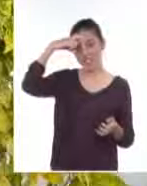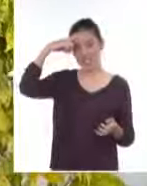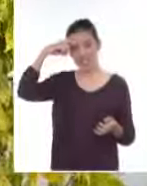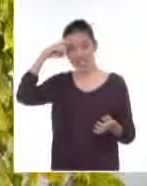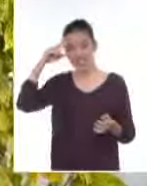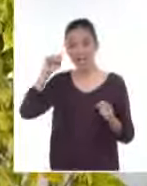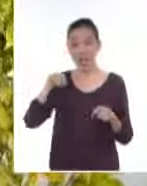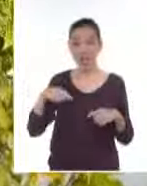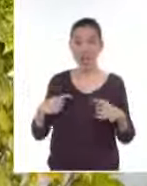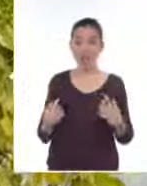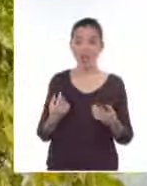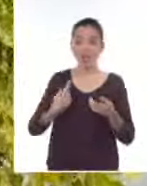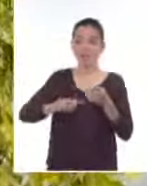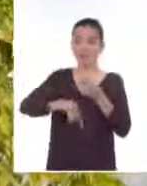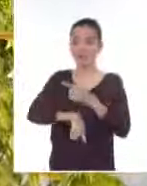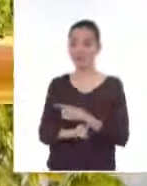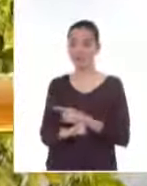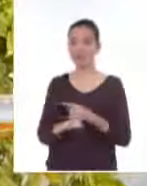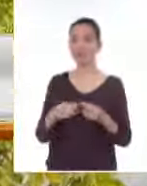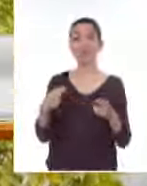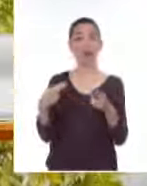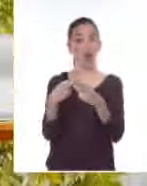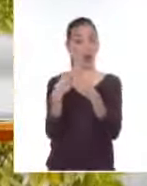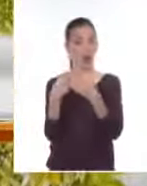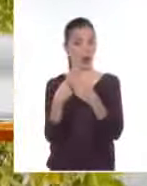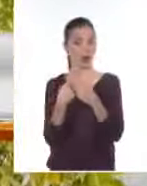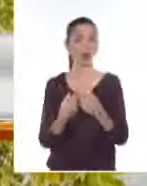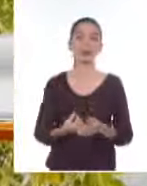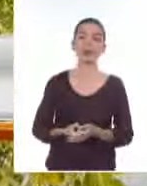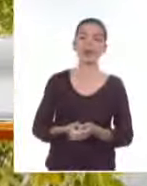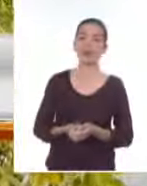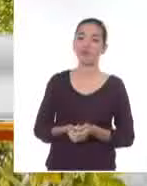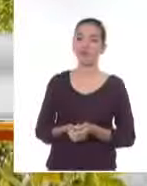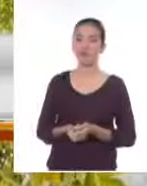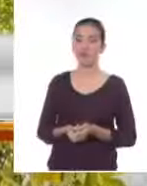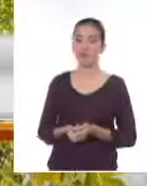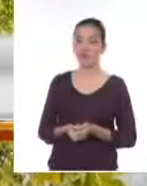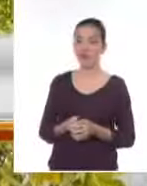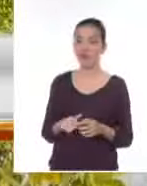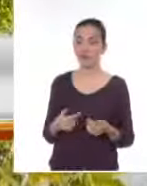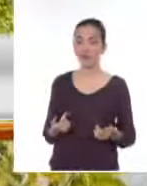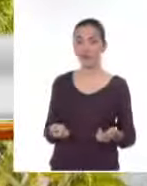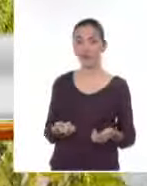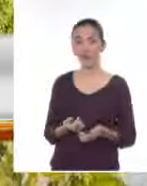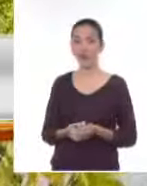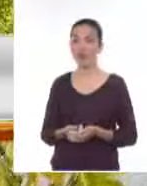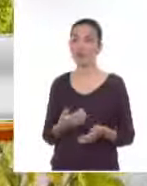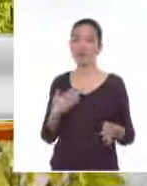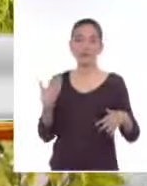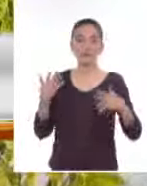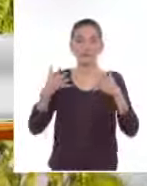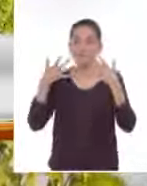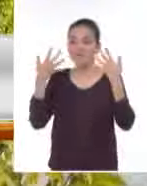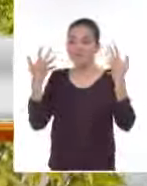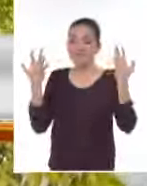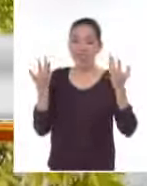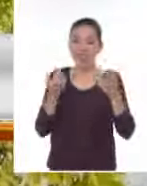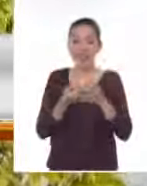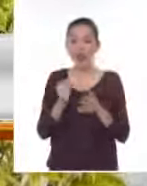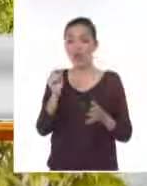un orgullo que estas cruzadas vengan hasta aquí, porque los niños de esta comunidad intrincada de la